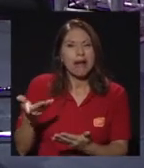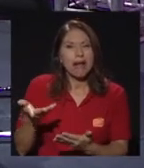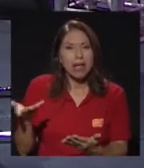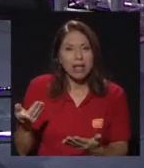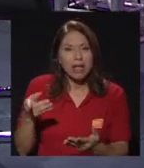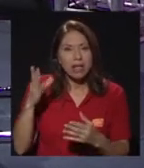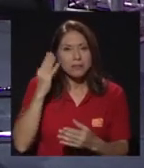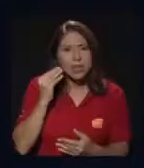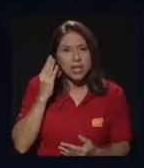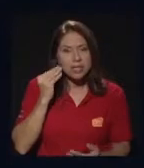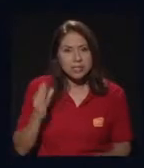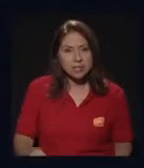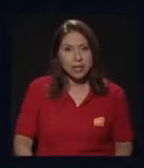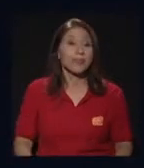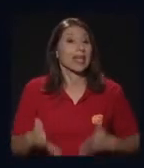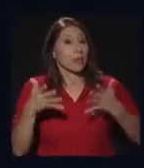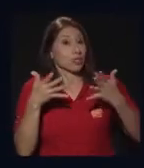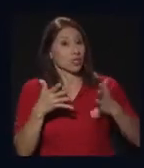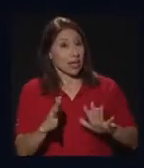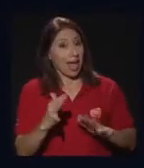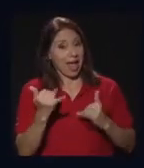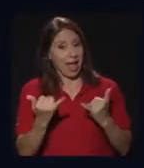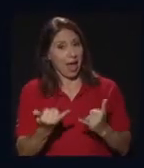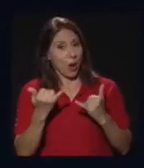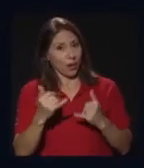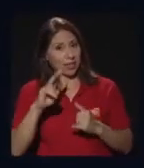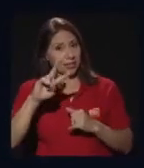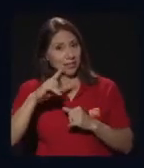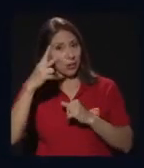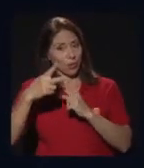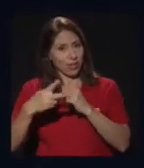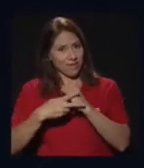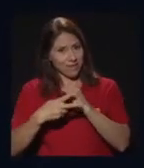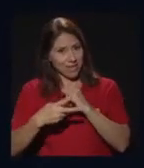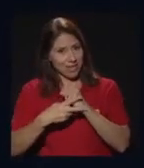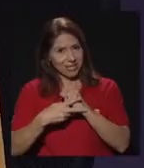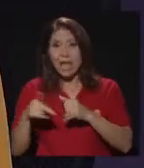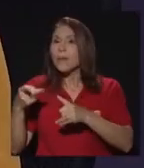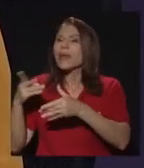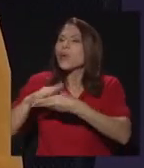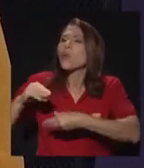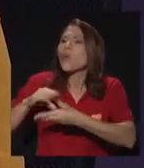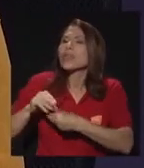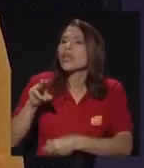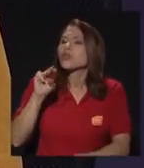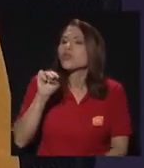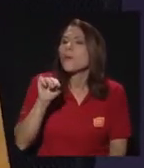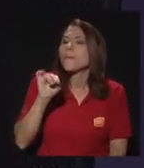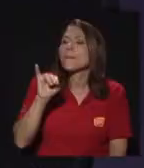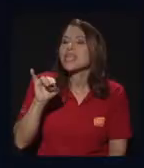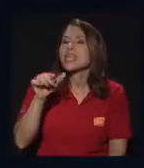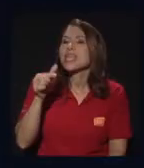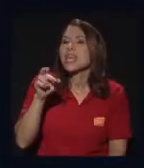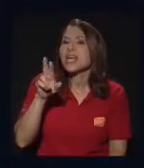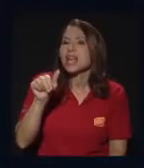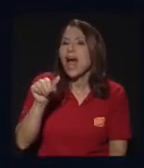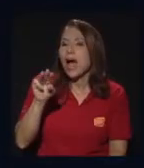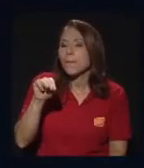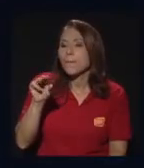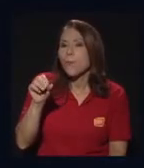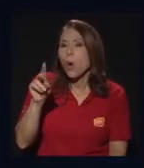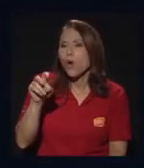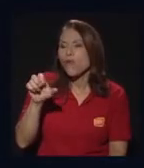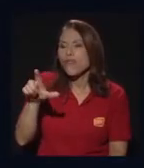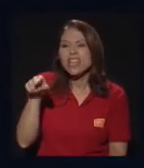ya esta vez era la segunda vez que, Pero cuéntenos qué es la Migramóvil primero. Bueno, la Migramóvil es